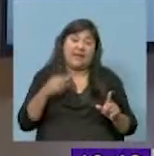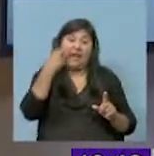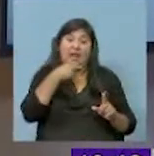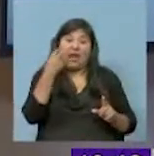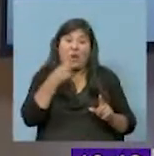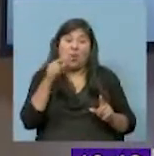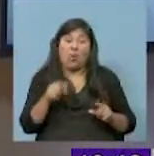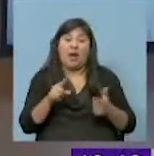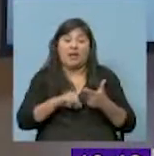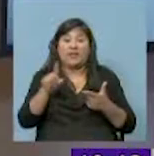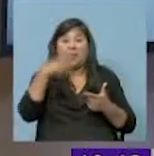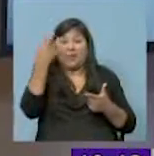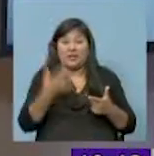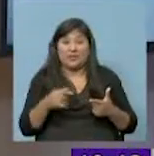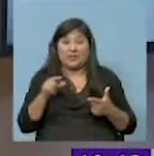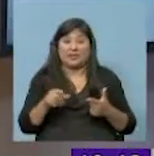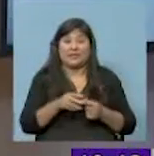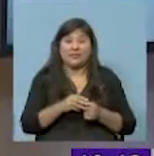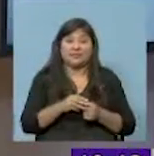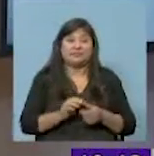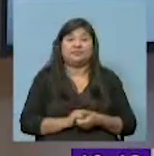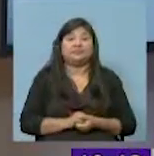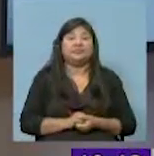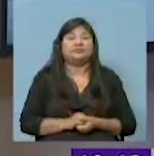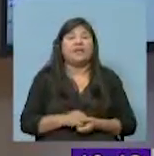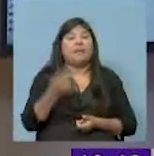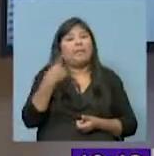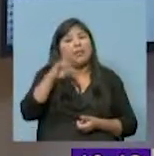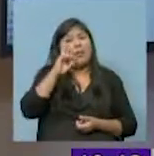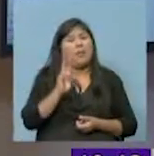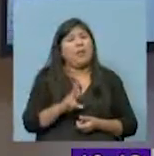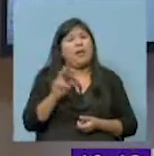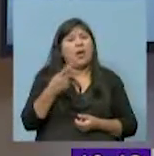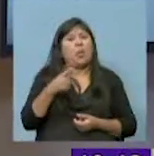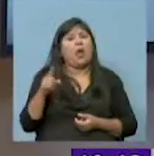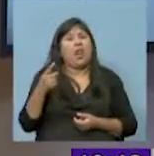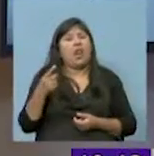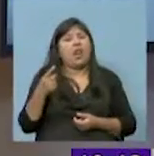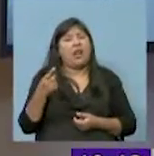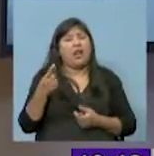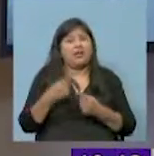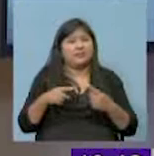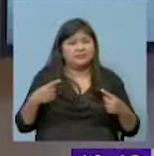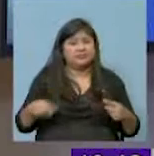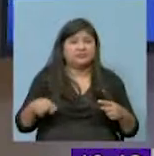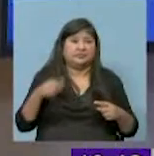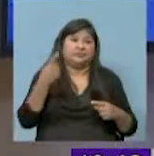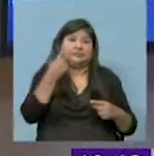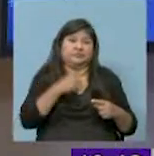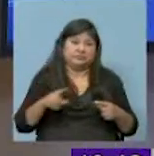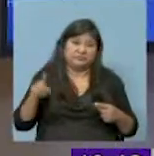sigue matemáticas. Pero vamos a ver cuál es la demanda en estos establecimientos donde se toman